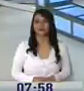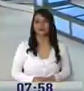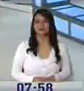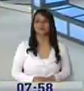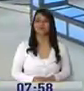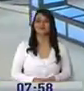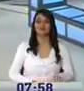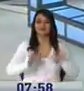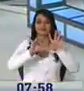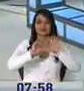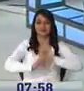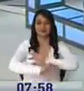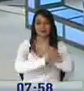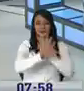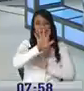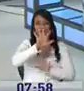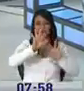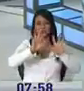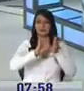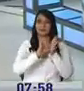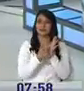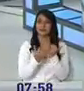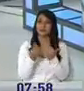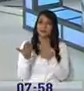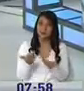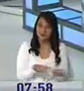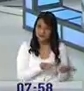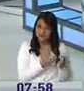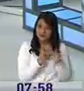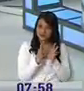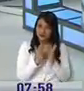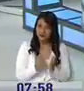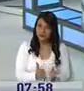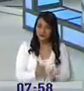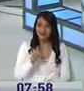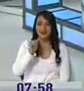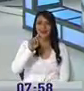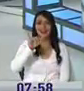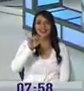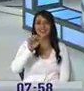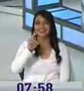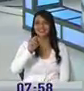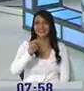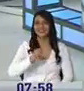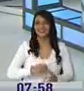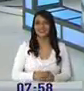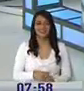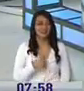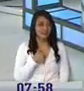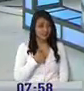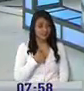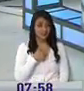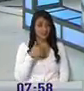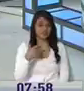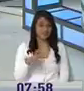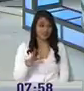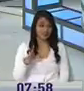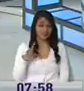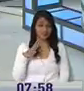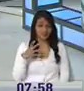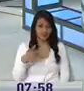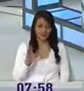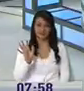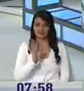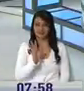7:58 en la mañana ti por la bienvenida a mi querida doña Alison Corral No pues Doña todavía Hola Qué tal amigos